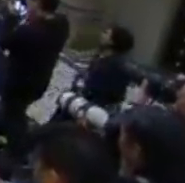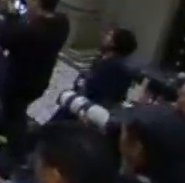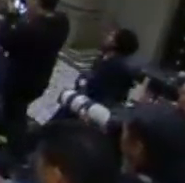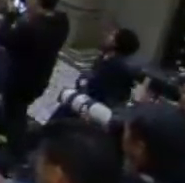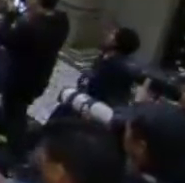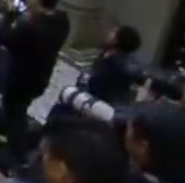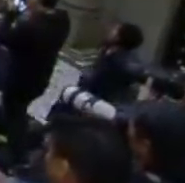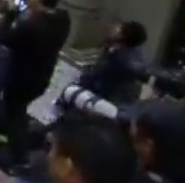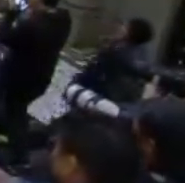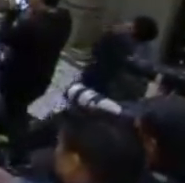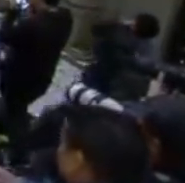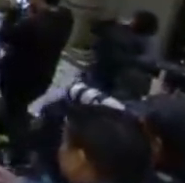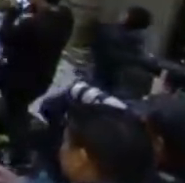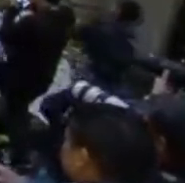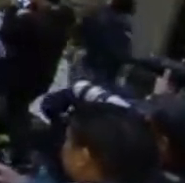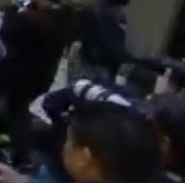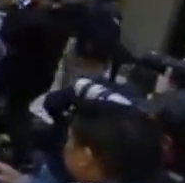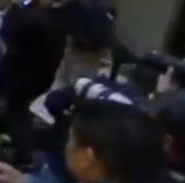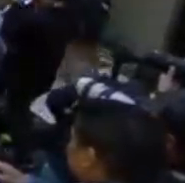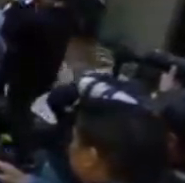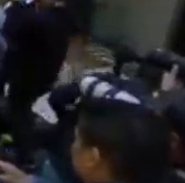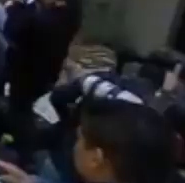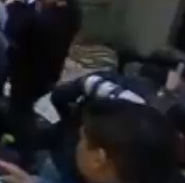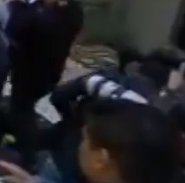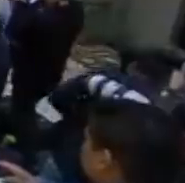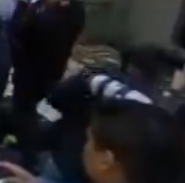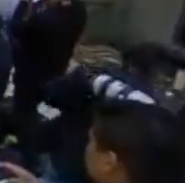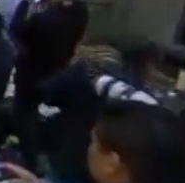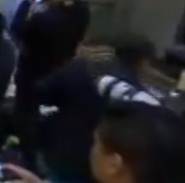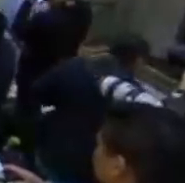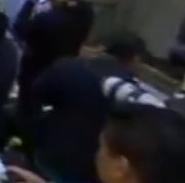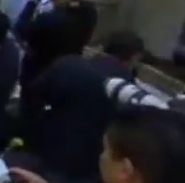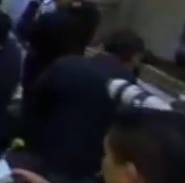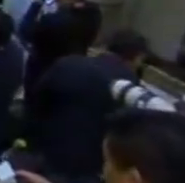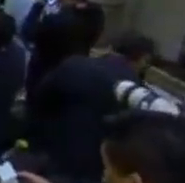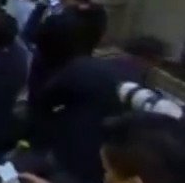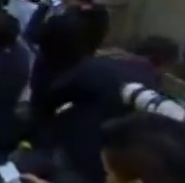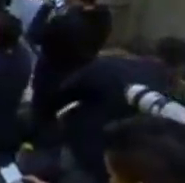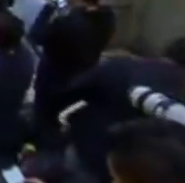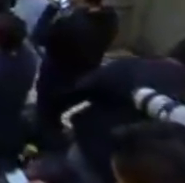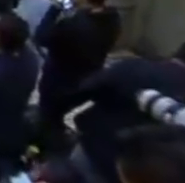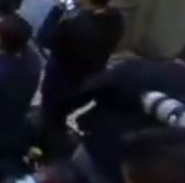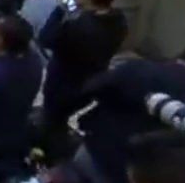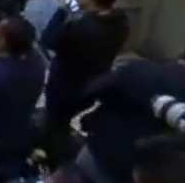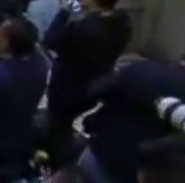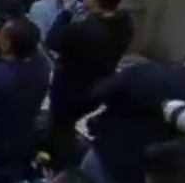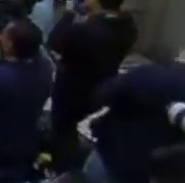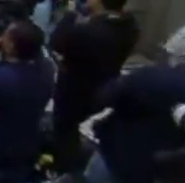Thank you.